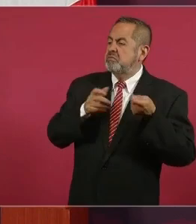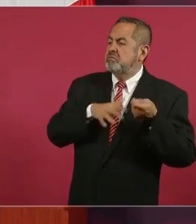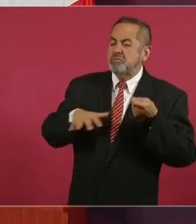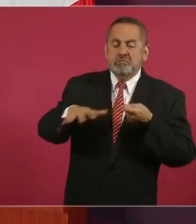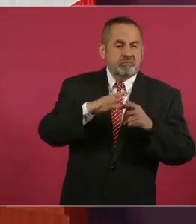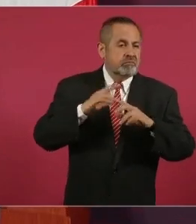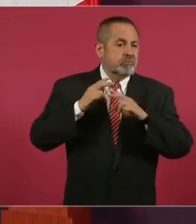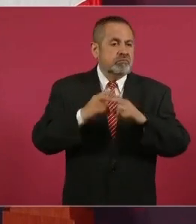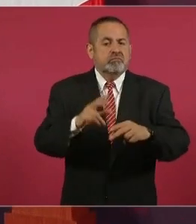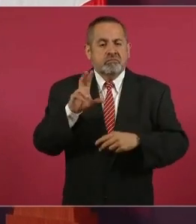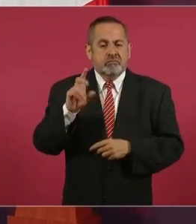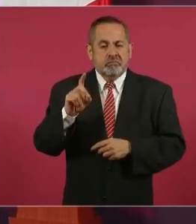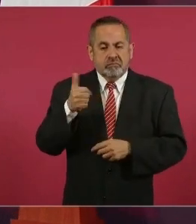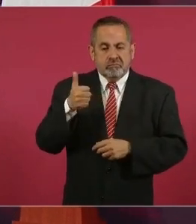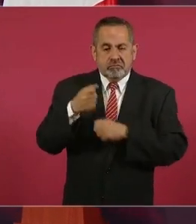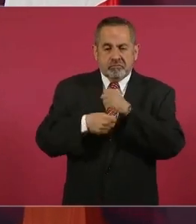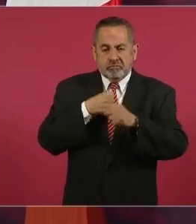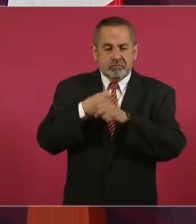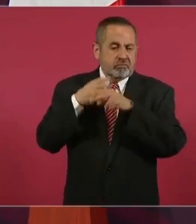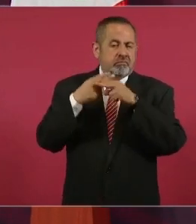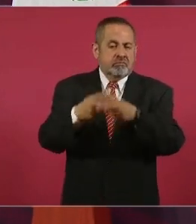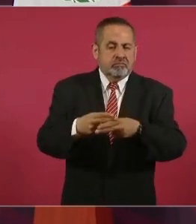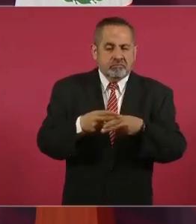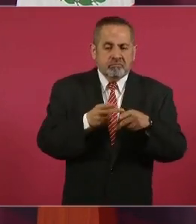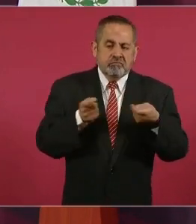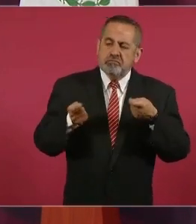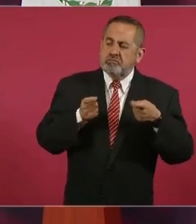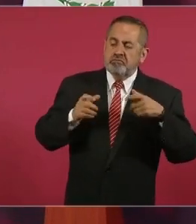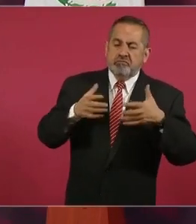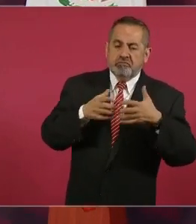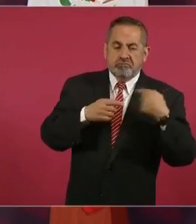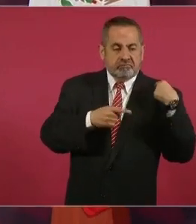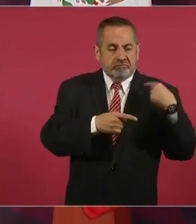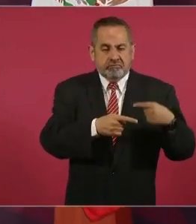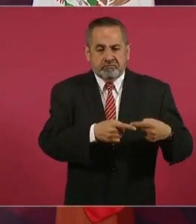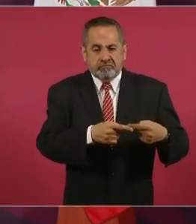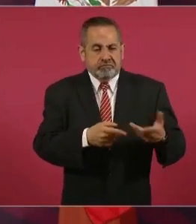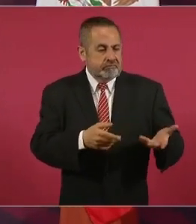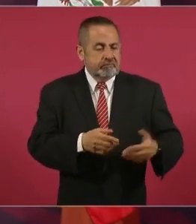por 36 años en nuestro país en los últimos tiempos.